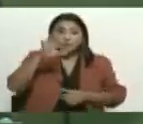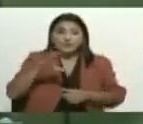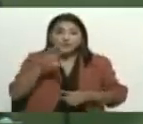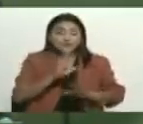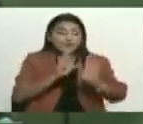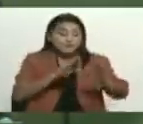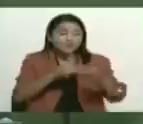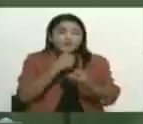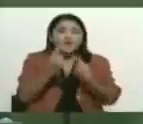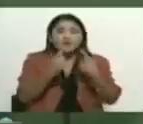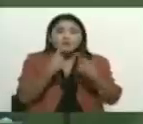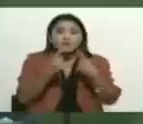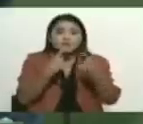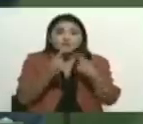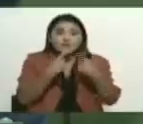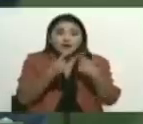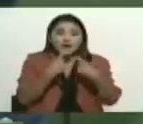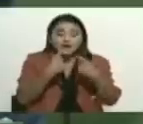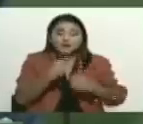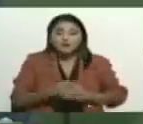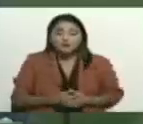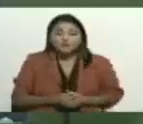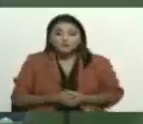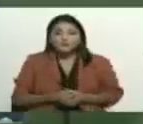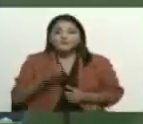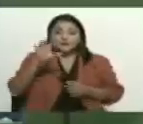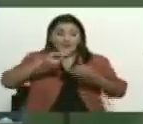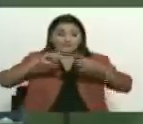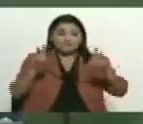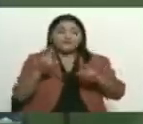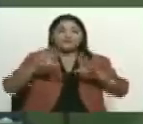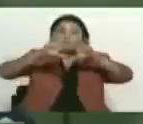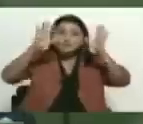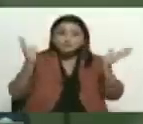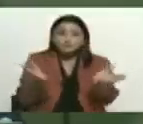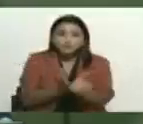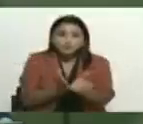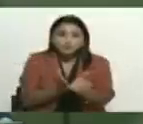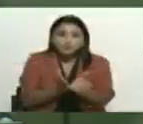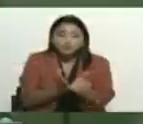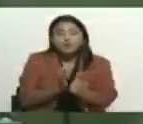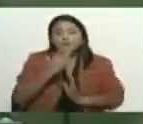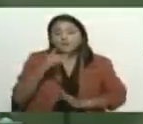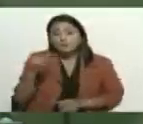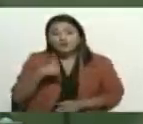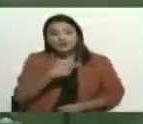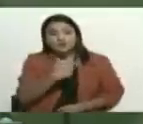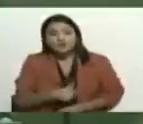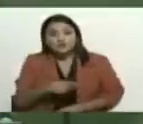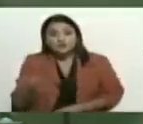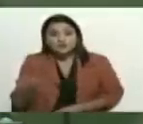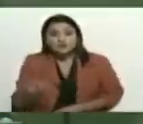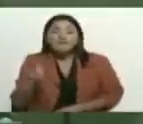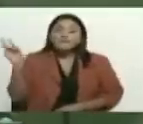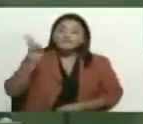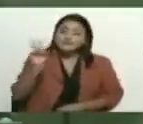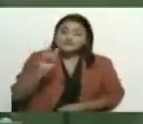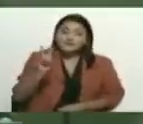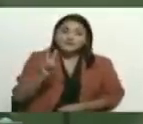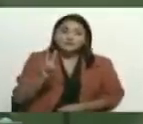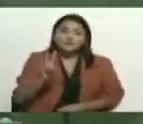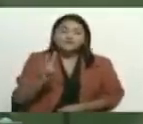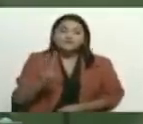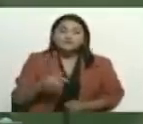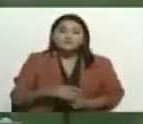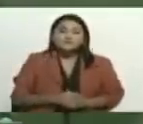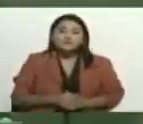diálogo, al entendimiento, la paz global y el progreso común, como la República Popular China. Venezuela